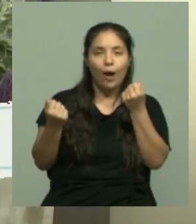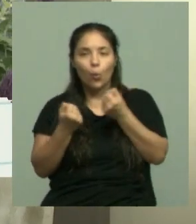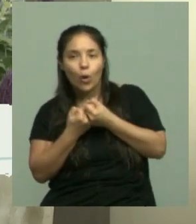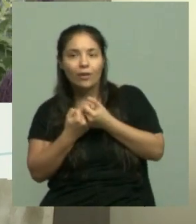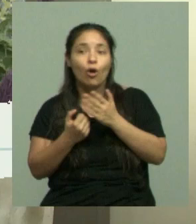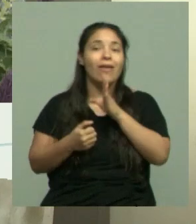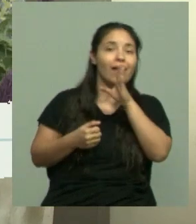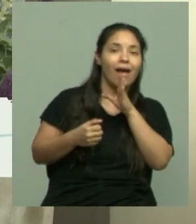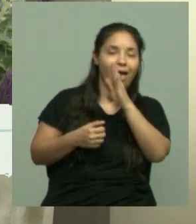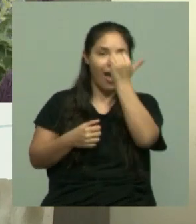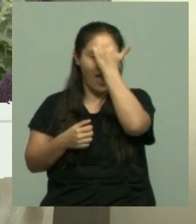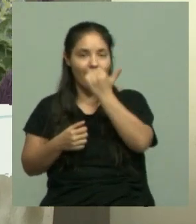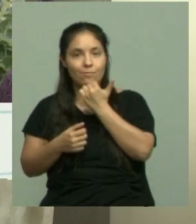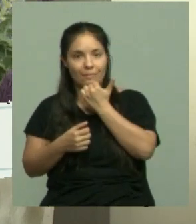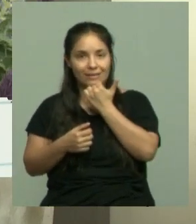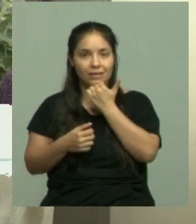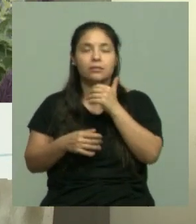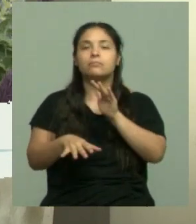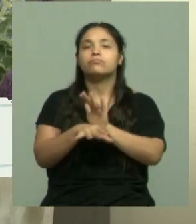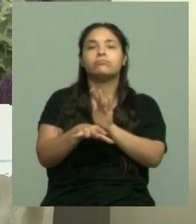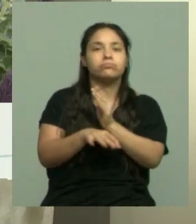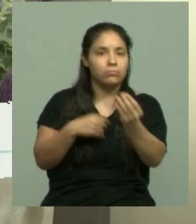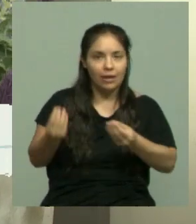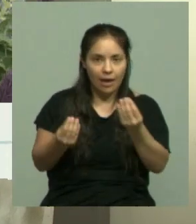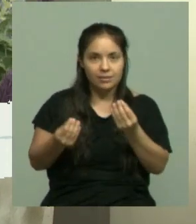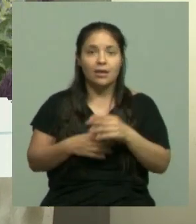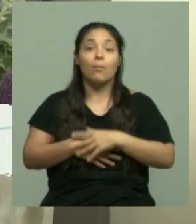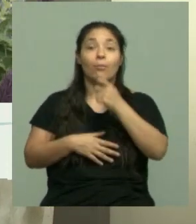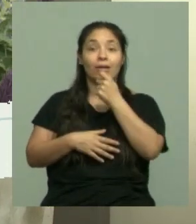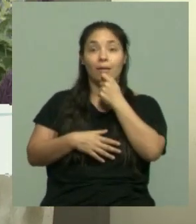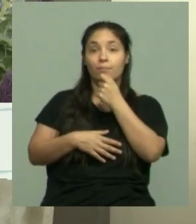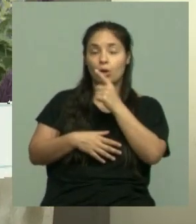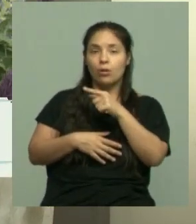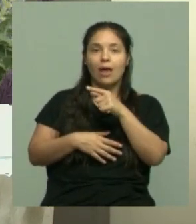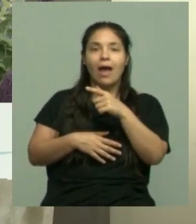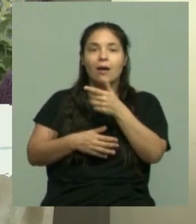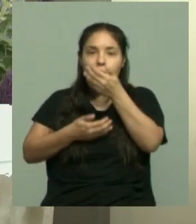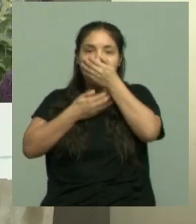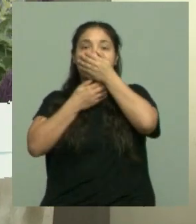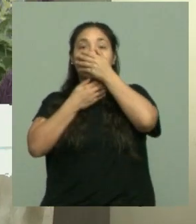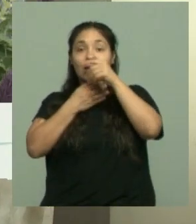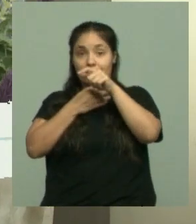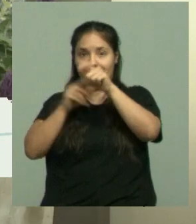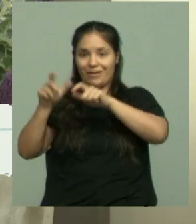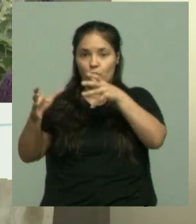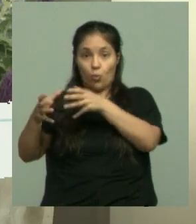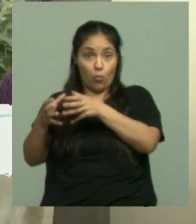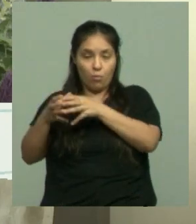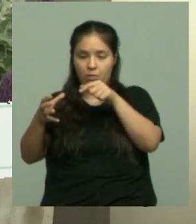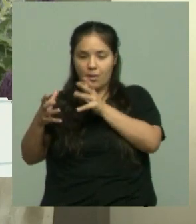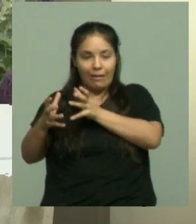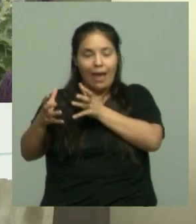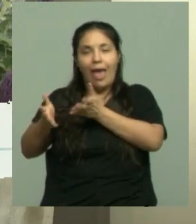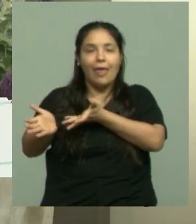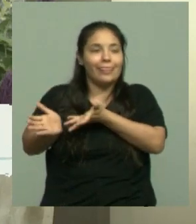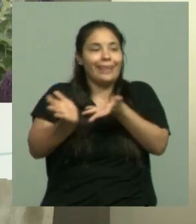Hamás, planteando justamente la posibilidad de la entrega de rehenes a cambio de una estabilidad en